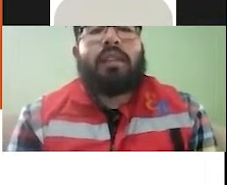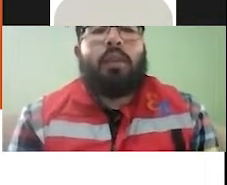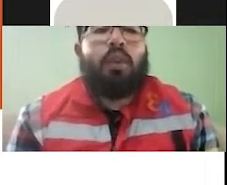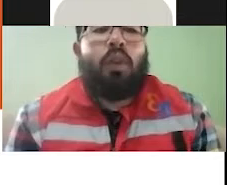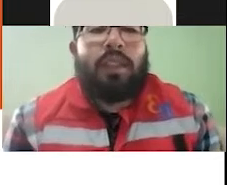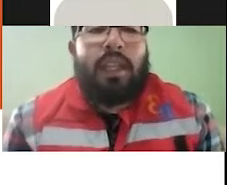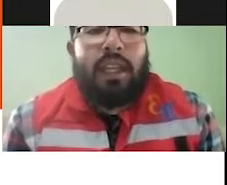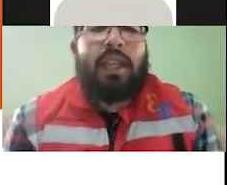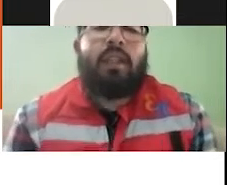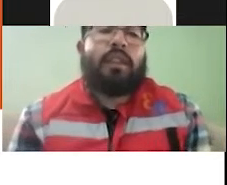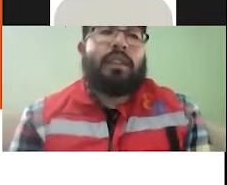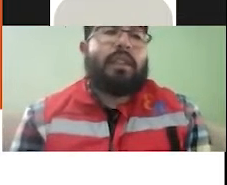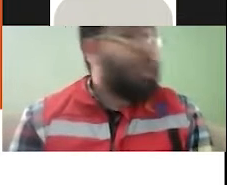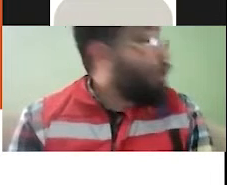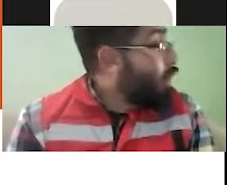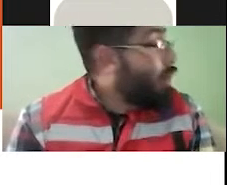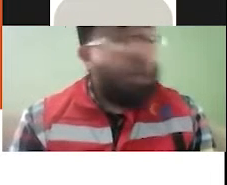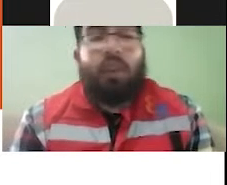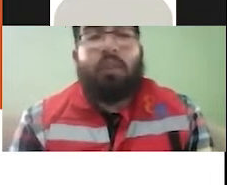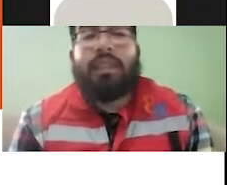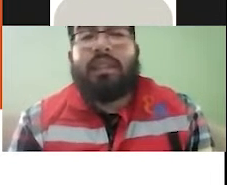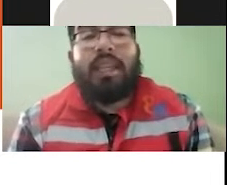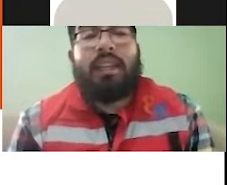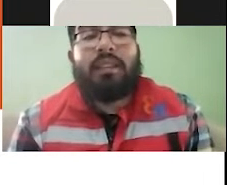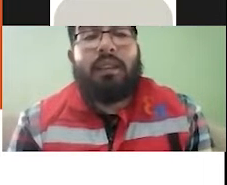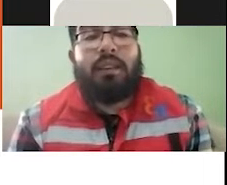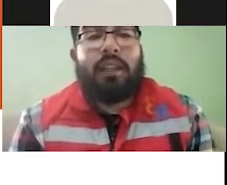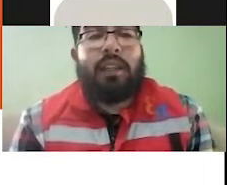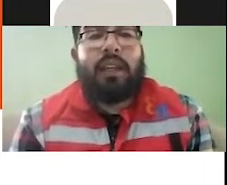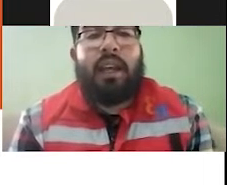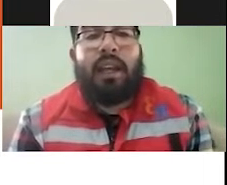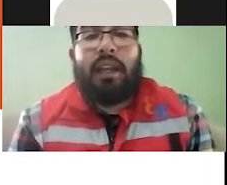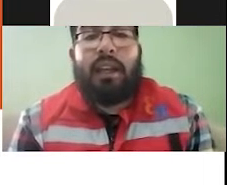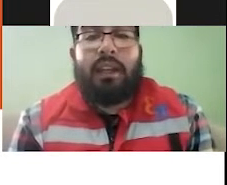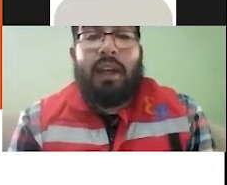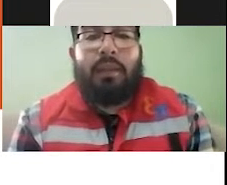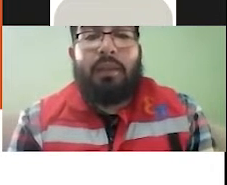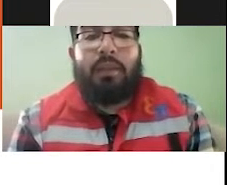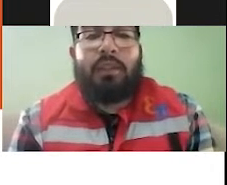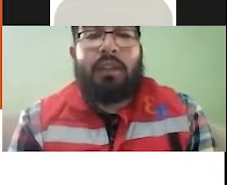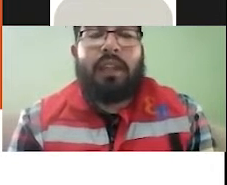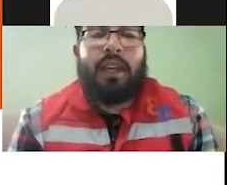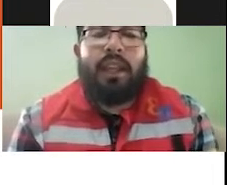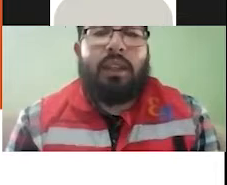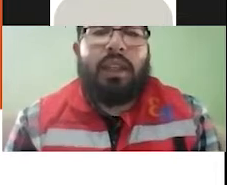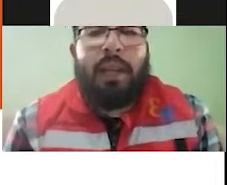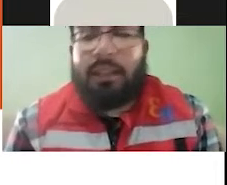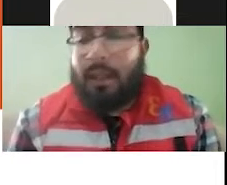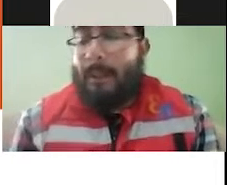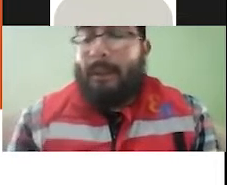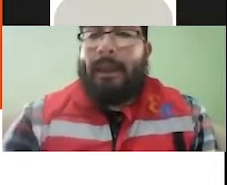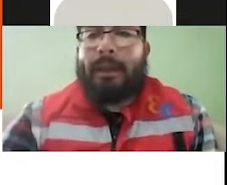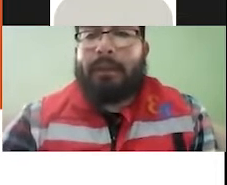cuál es el protocolo a seguir, qué es lo que se está haciendo, por ejemplo, en derrumbes en minas, en donde han habido personas que han quedado